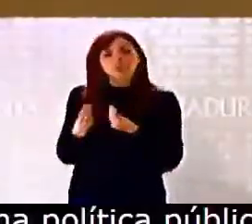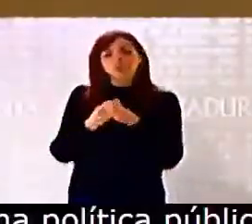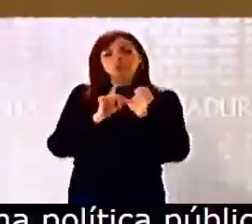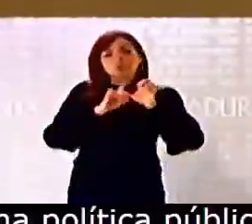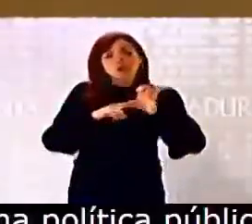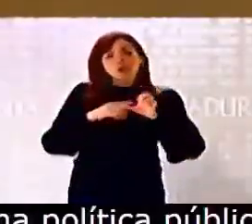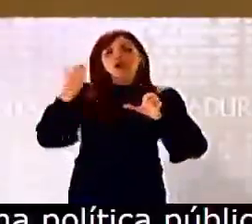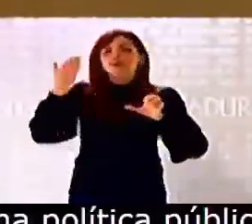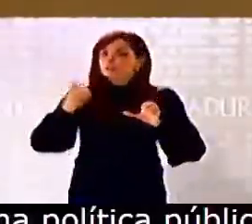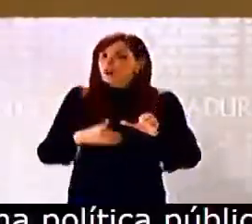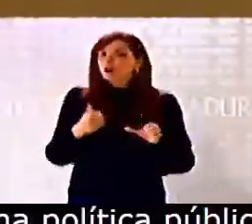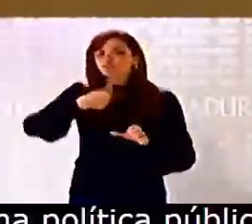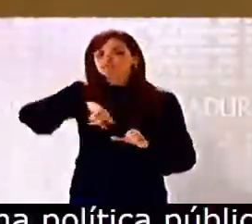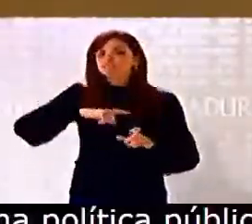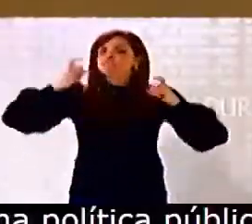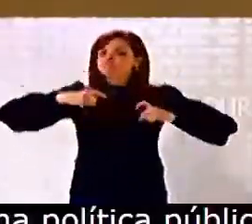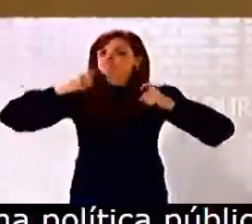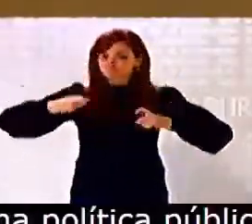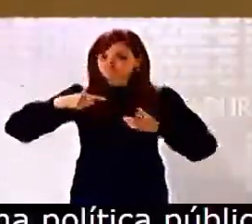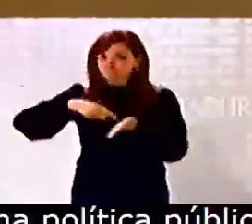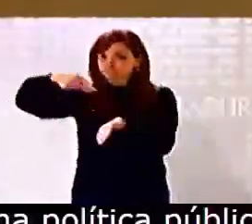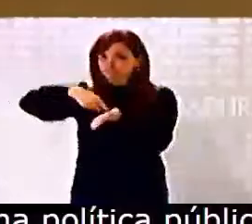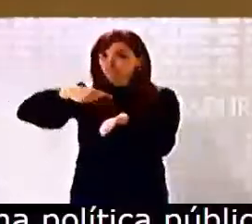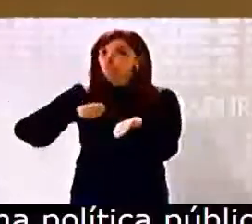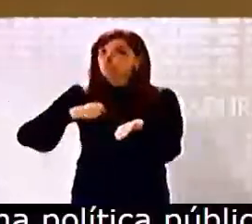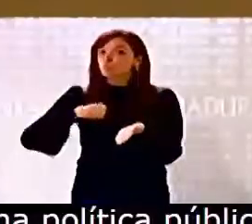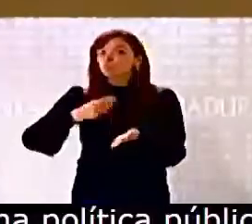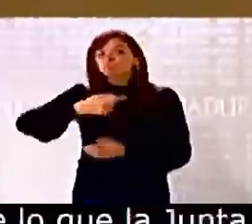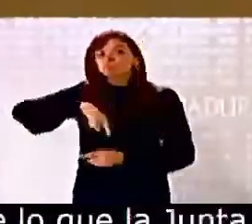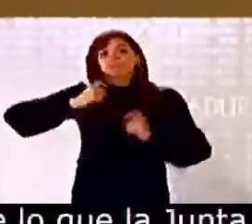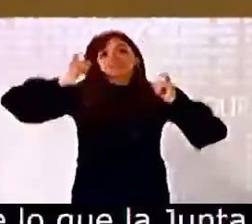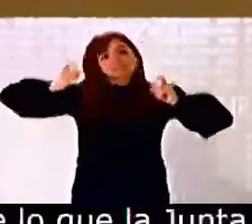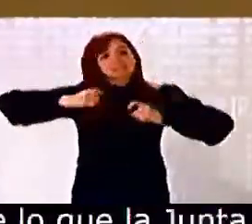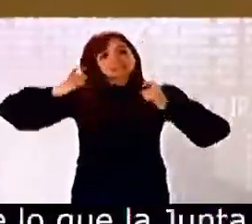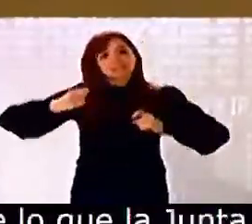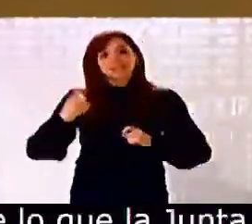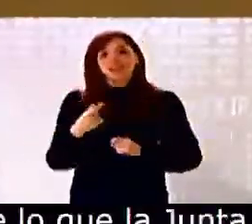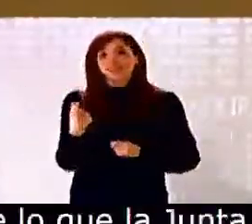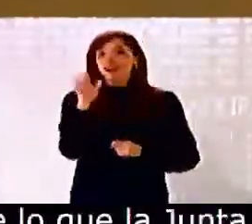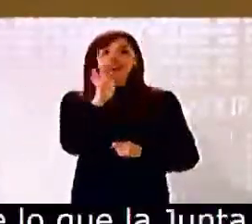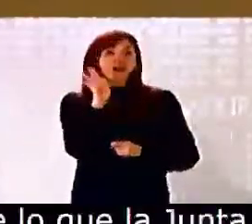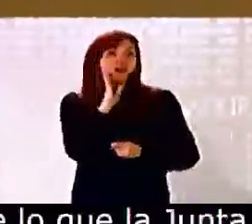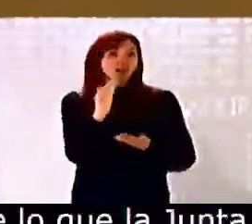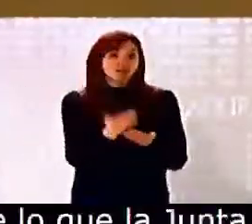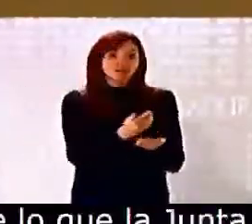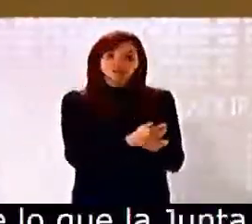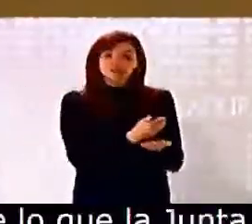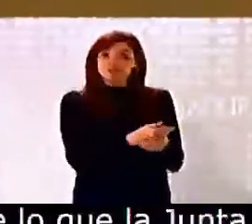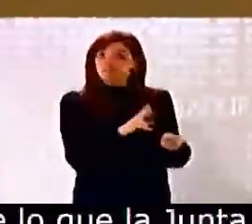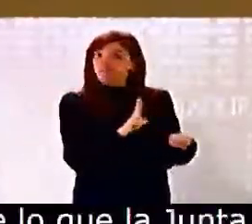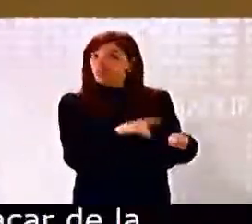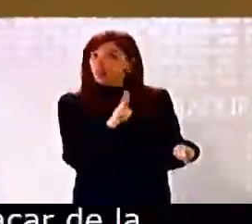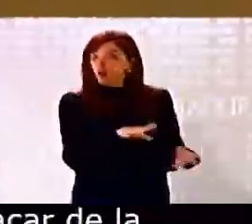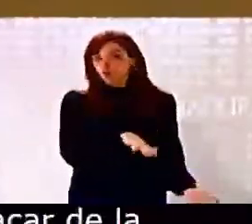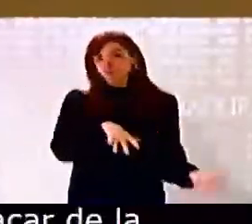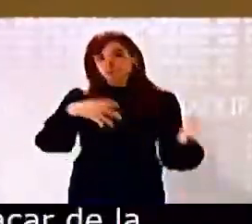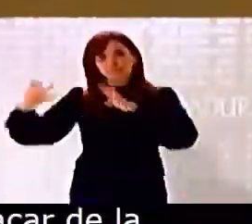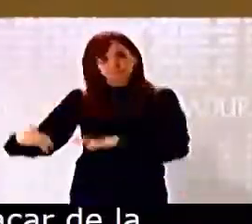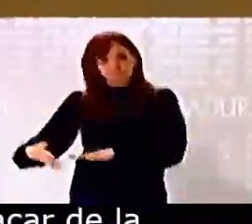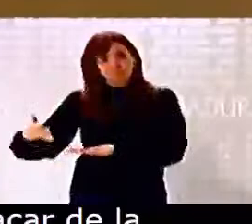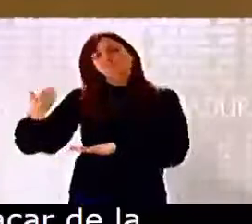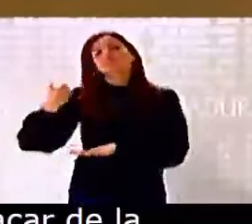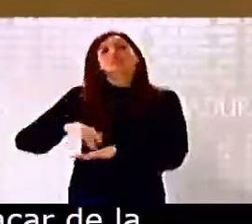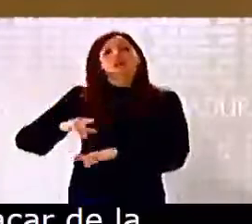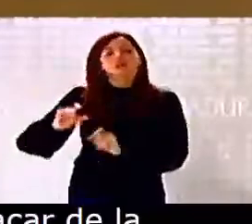Extremadura va a hacer mucho hincapié, ser capaces de sacar de la economía sumergida esos cuidados y ese ámbito de los cuidados